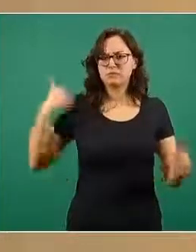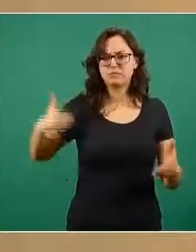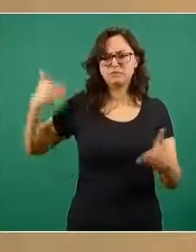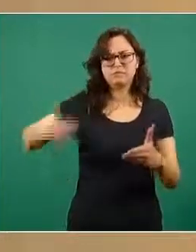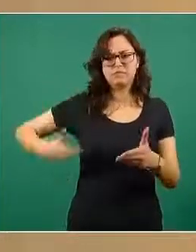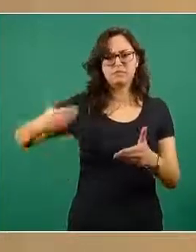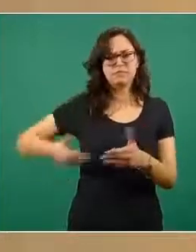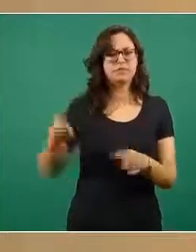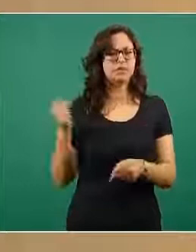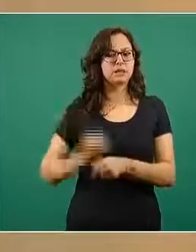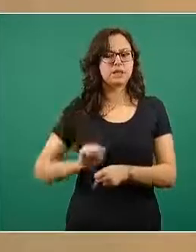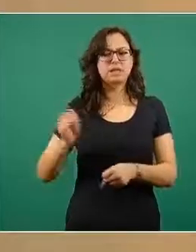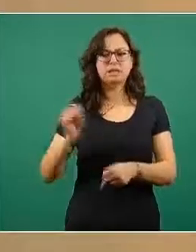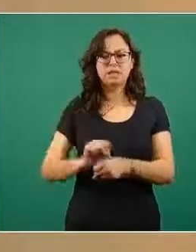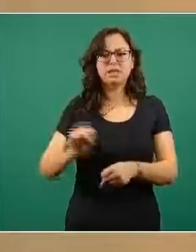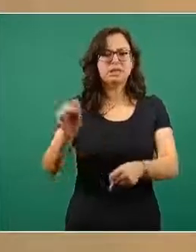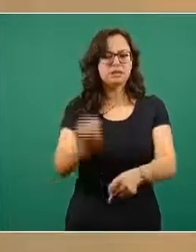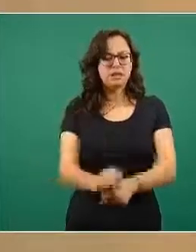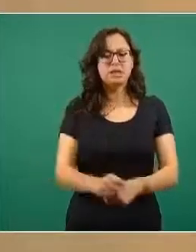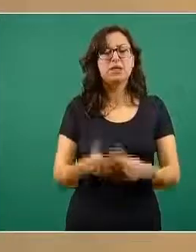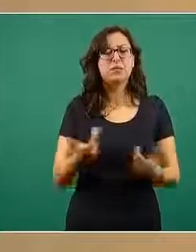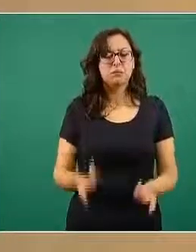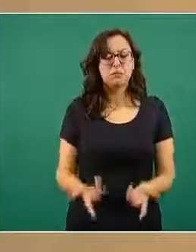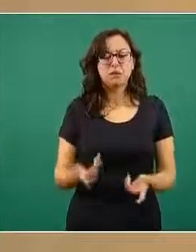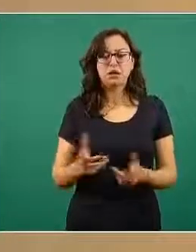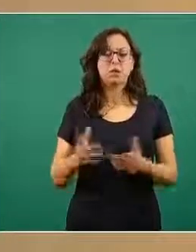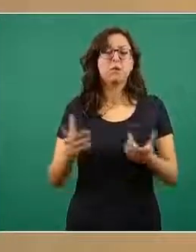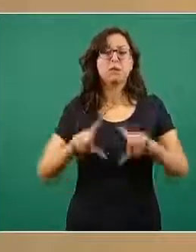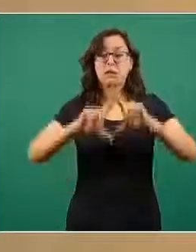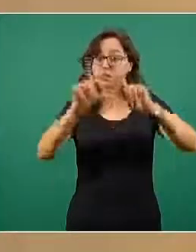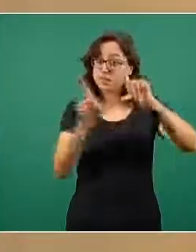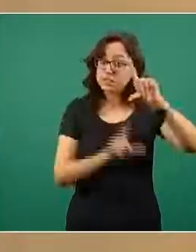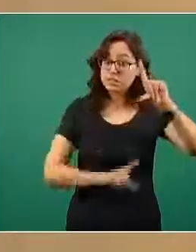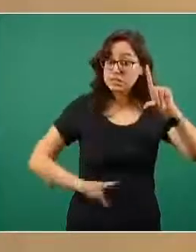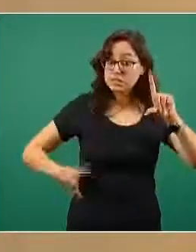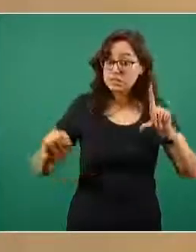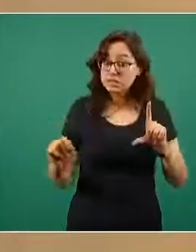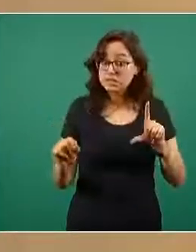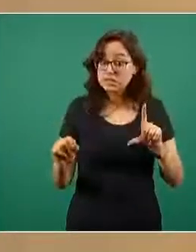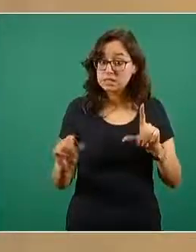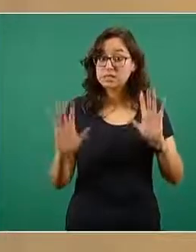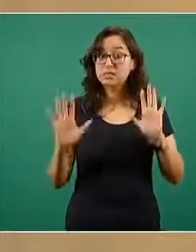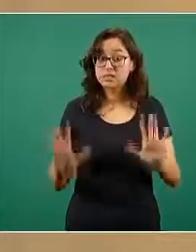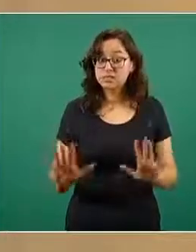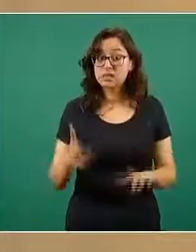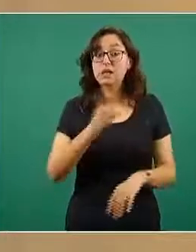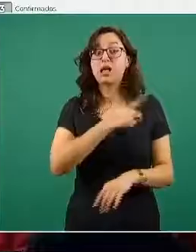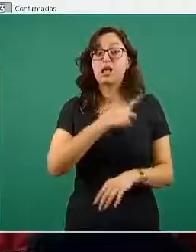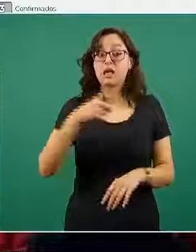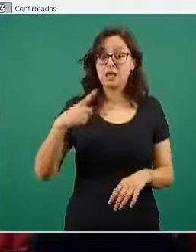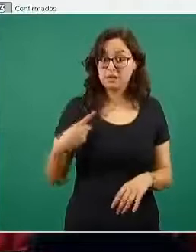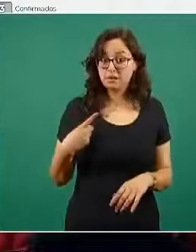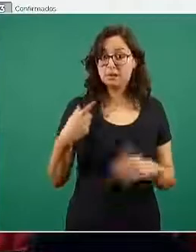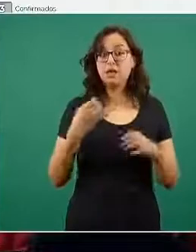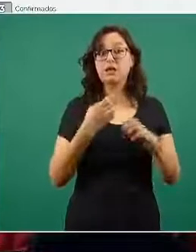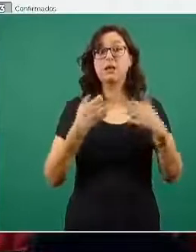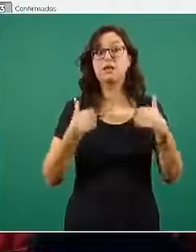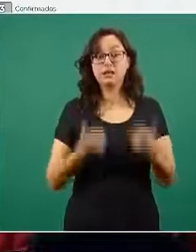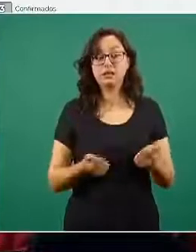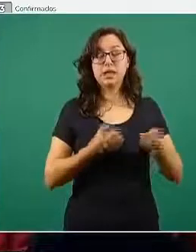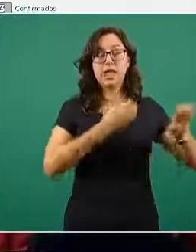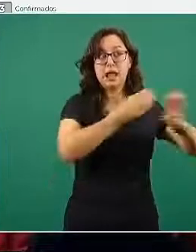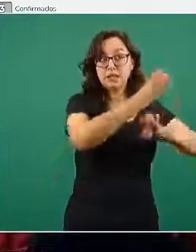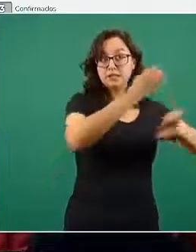porcentaje nacional. Recordar que los porcentajes se componen de la positividad de cada uno de los estados, y